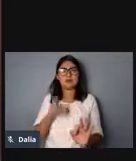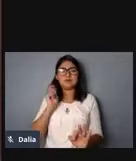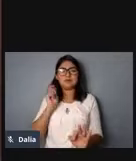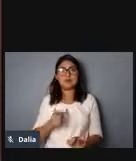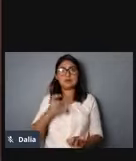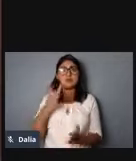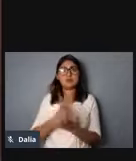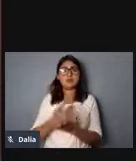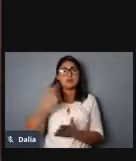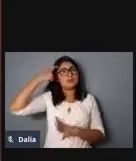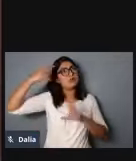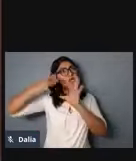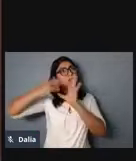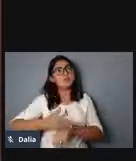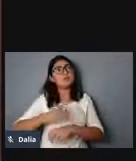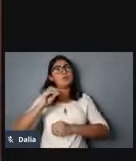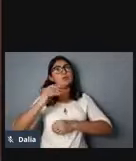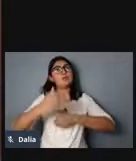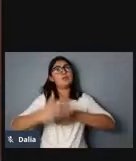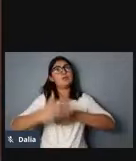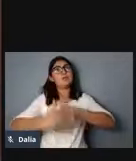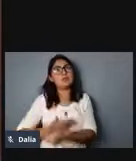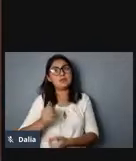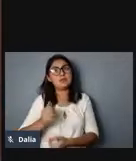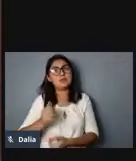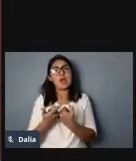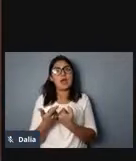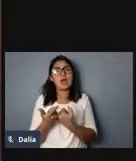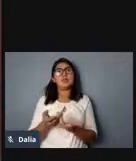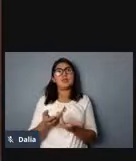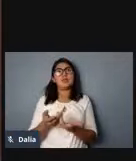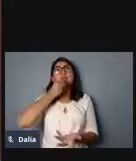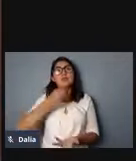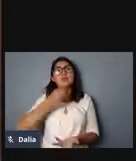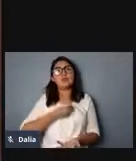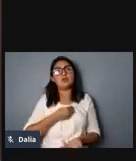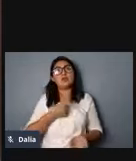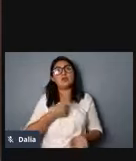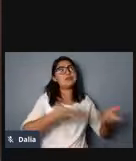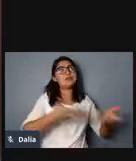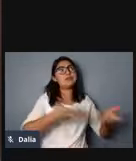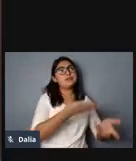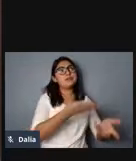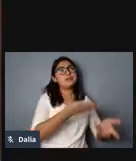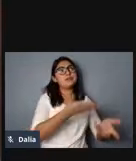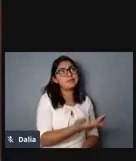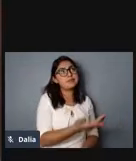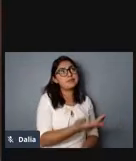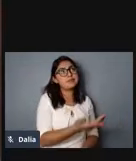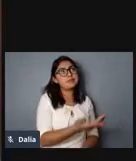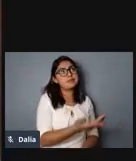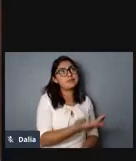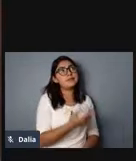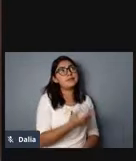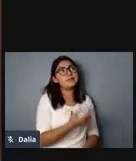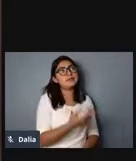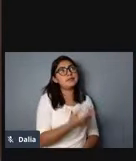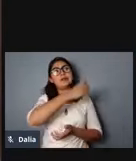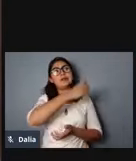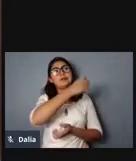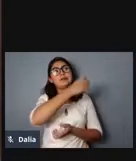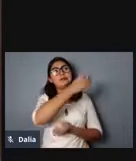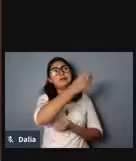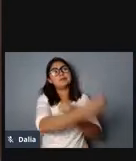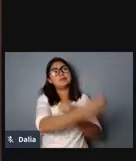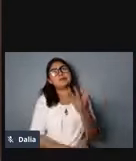la meritocracia de te voy a comprar o a dar o cantidad de cosas que hacemos a veces como papás,